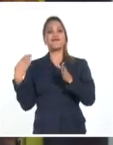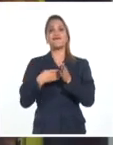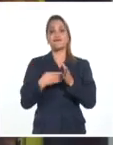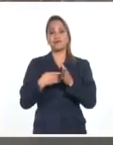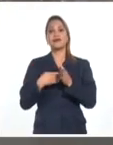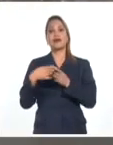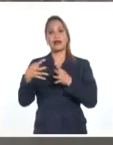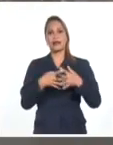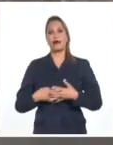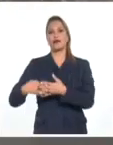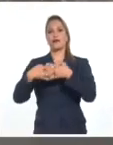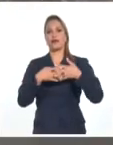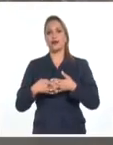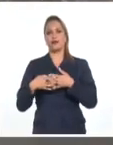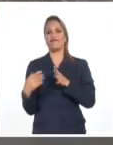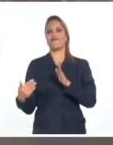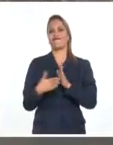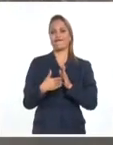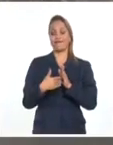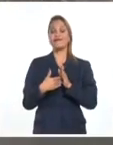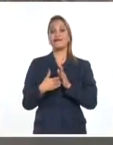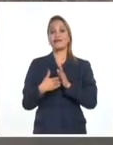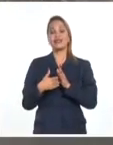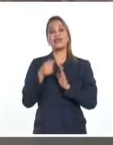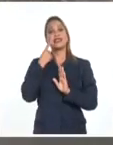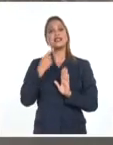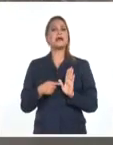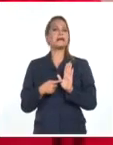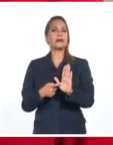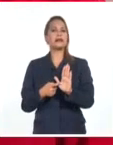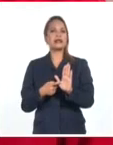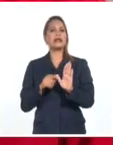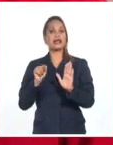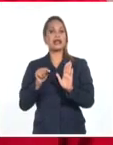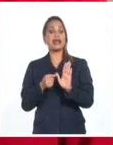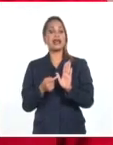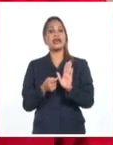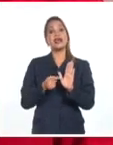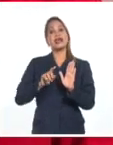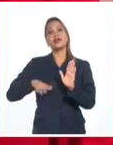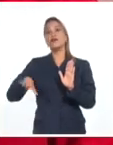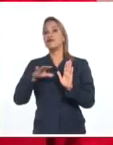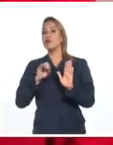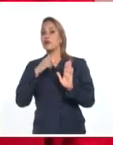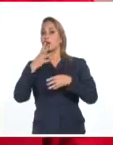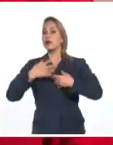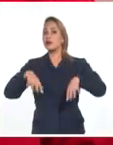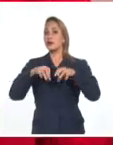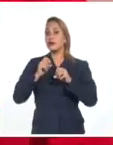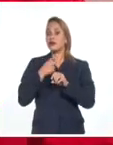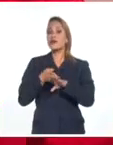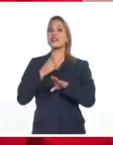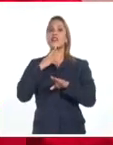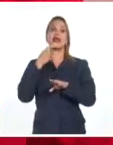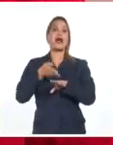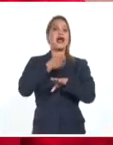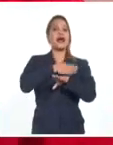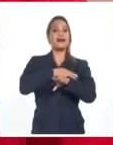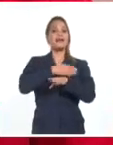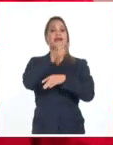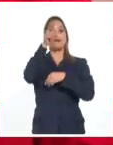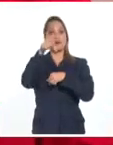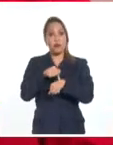los Estados Unidos. Hay evidencias de todo tipo al respecto, desde antes, durante